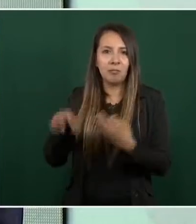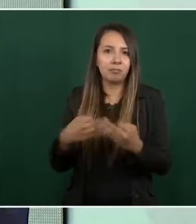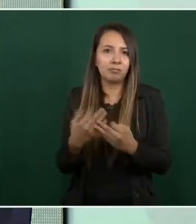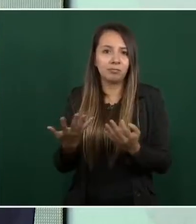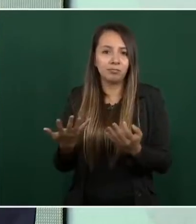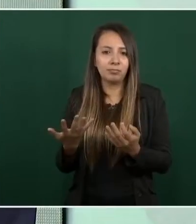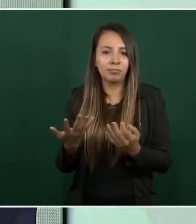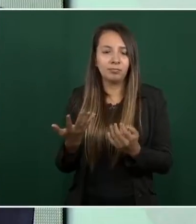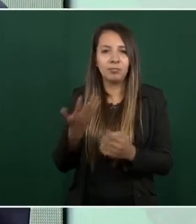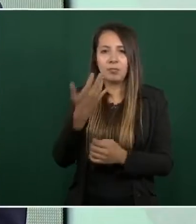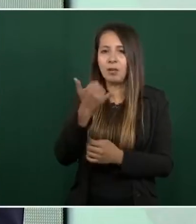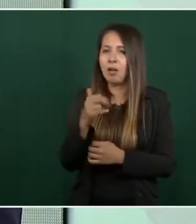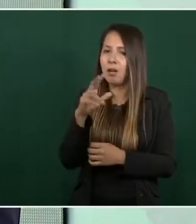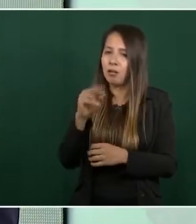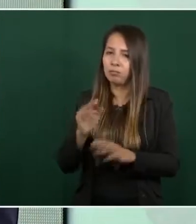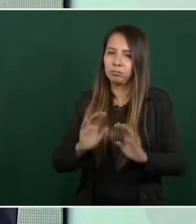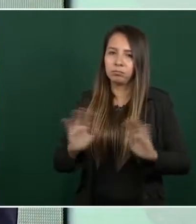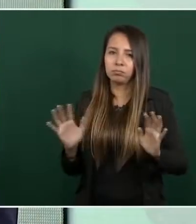ya no es así,